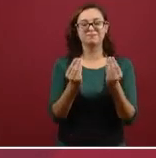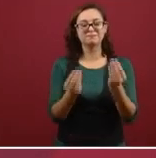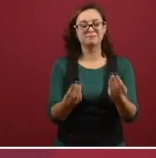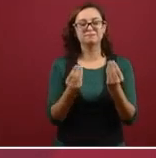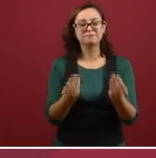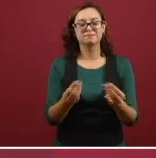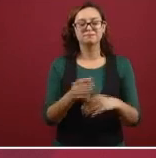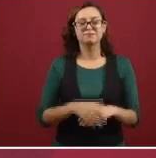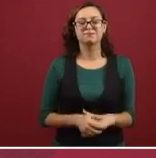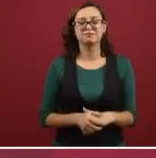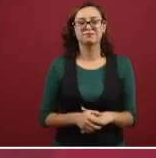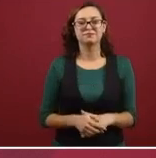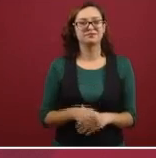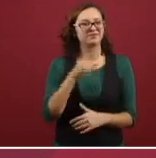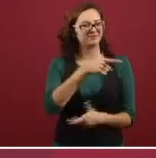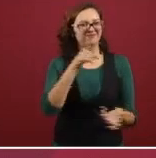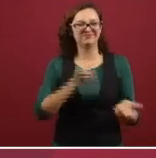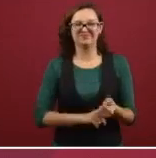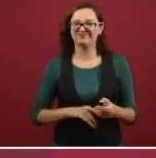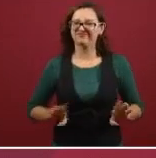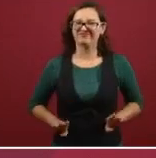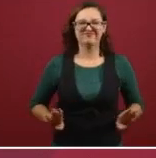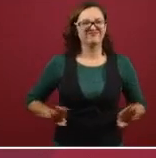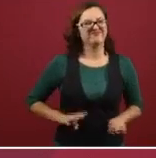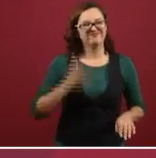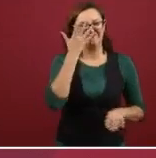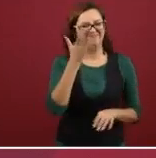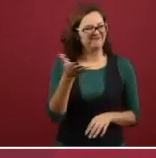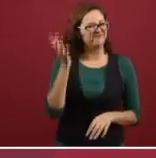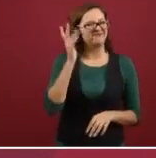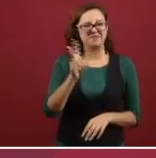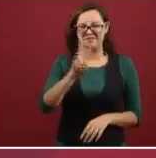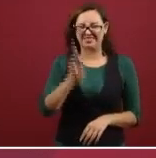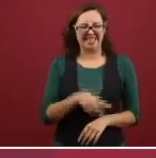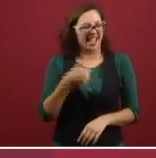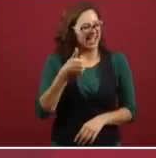Su verdadera doctrina es la hipocresía. Se dicen hasta